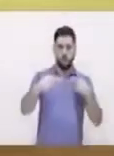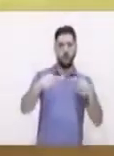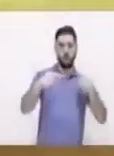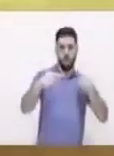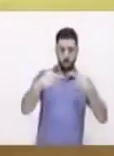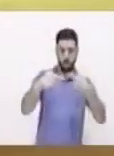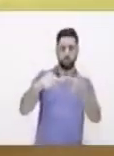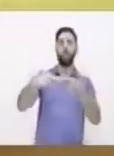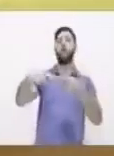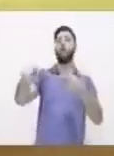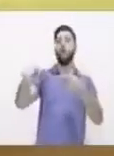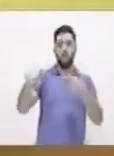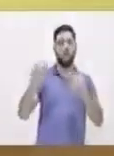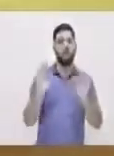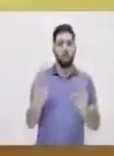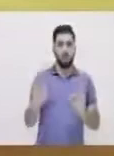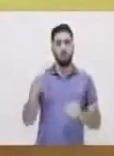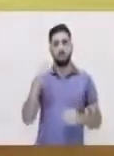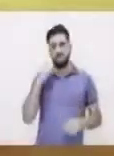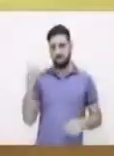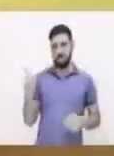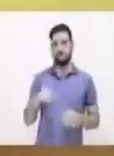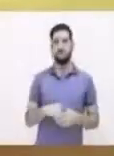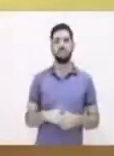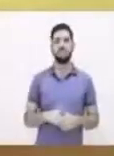¿Sí? Observemos, ¿sí?